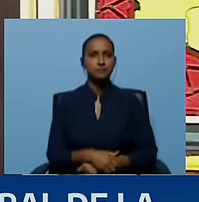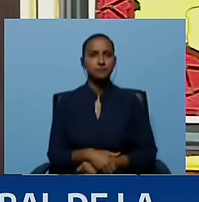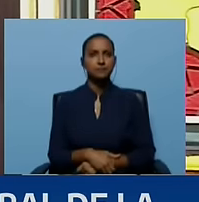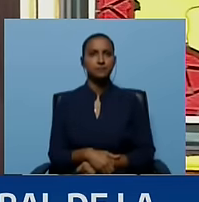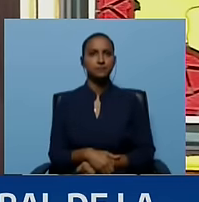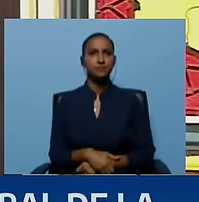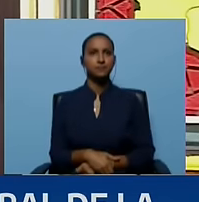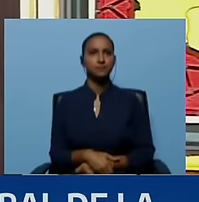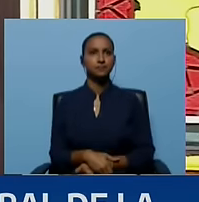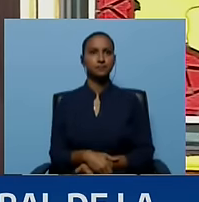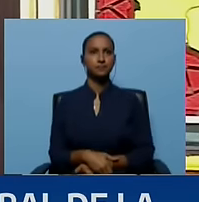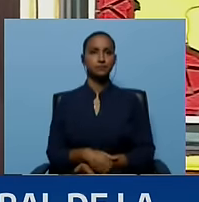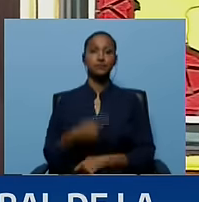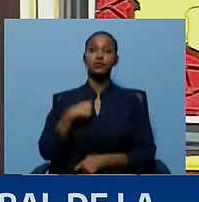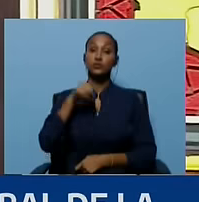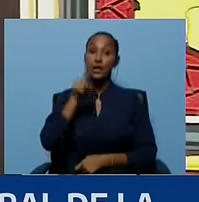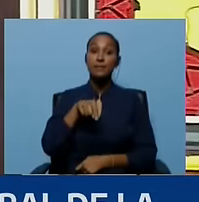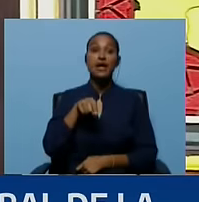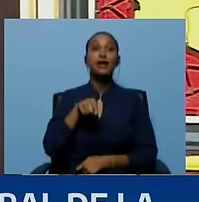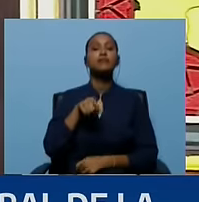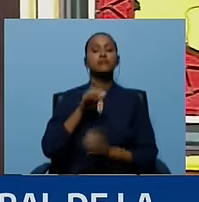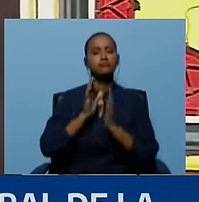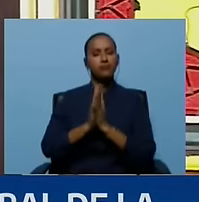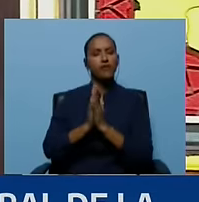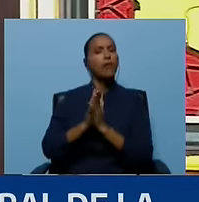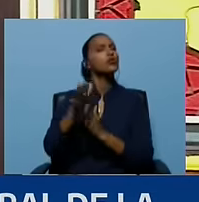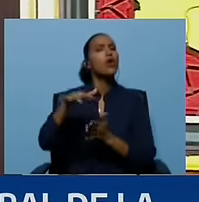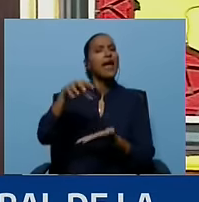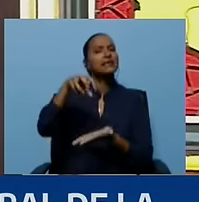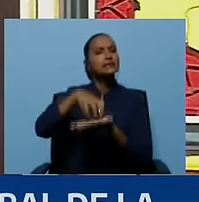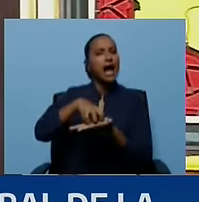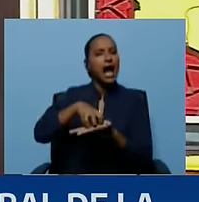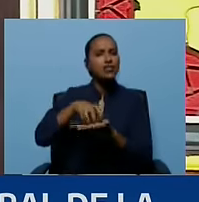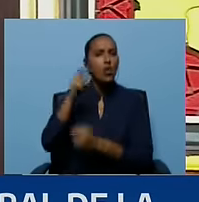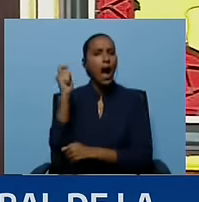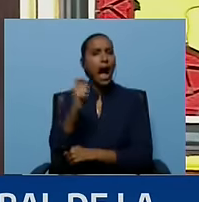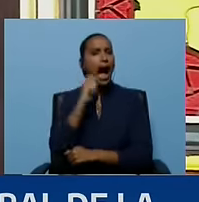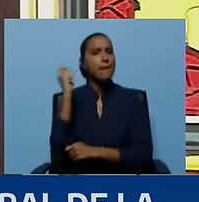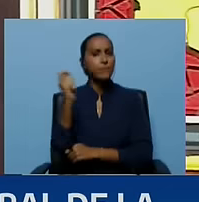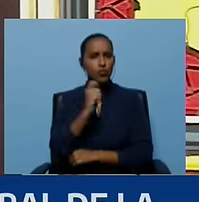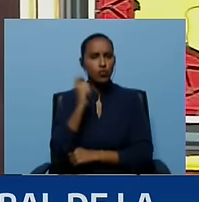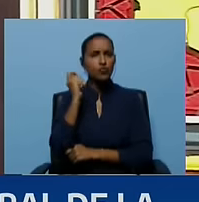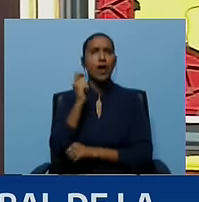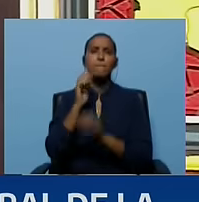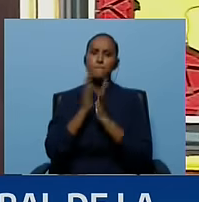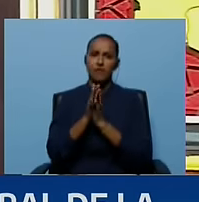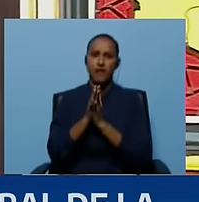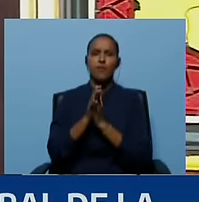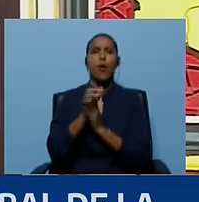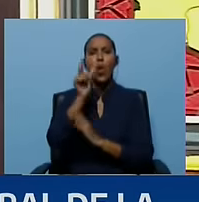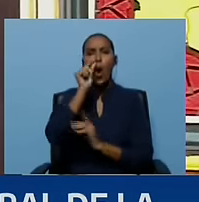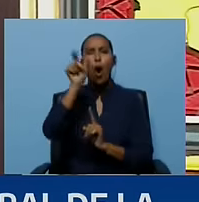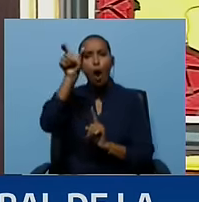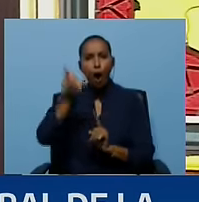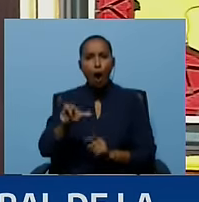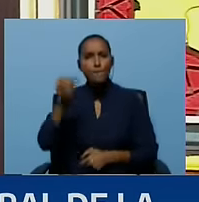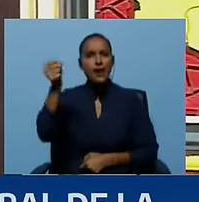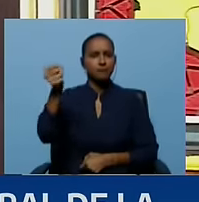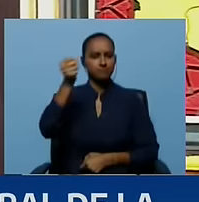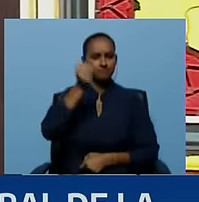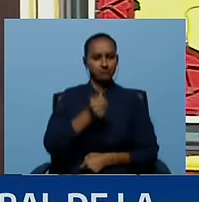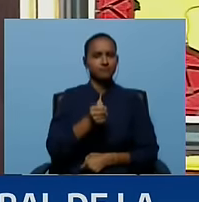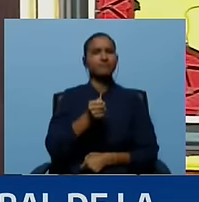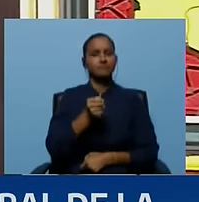le he pedido al pueblo de Apure que me permita traerme a un compañero que ha sido un